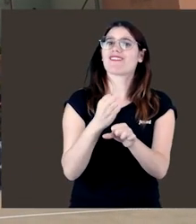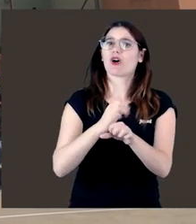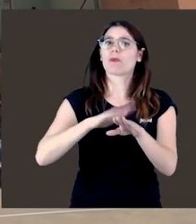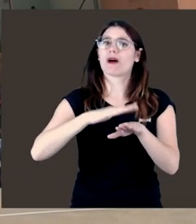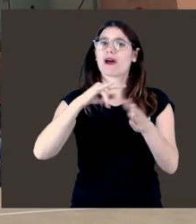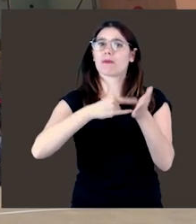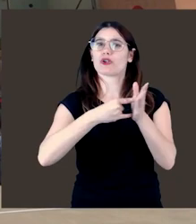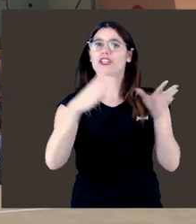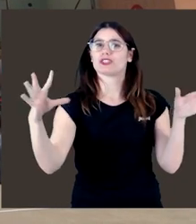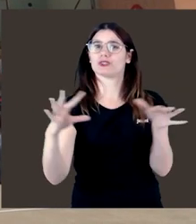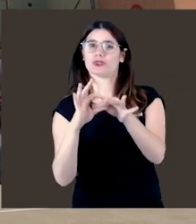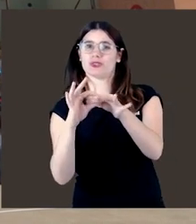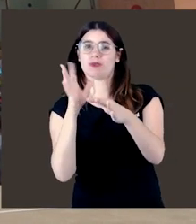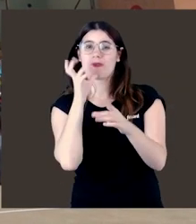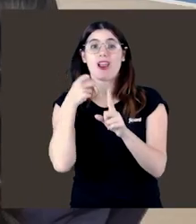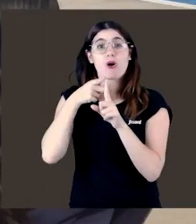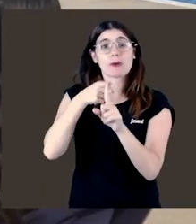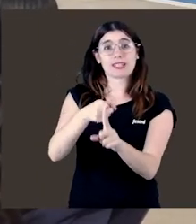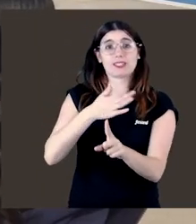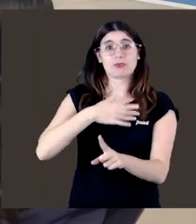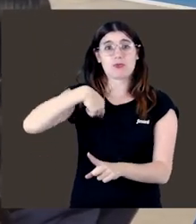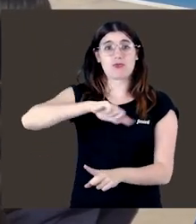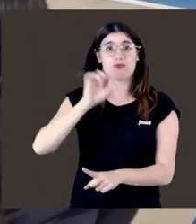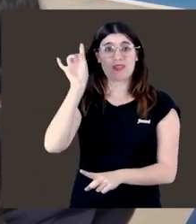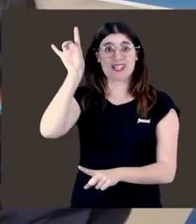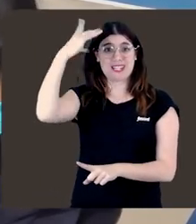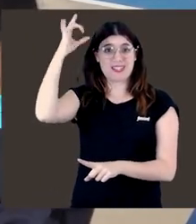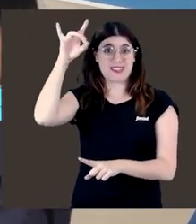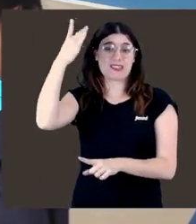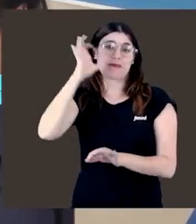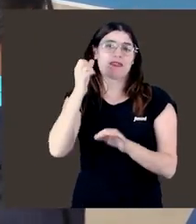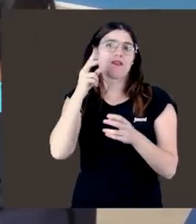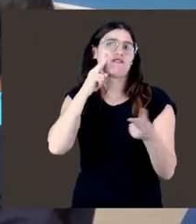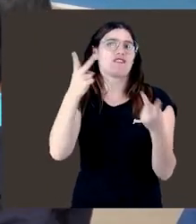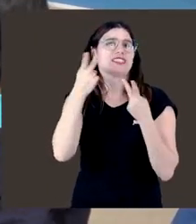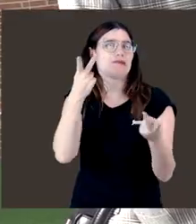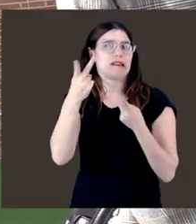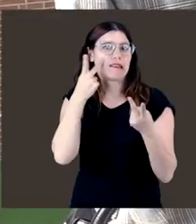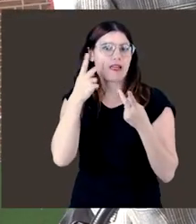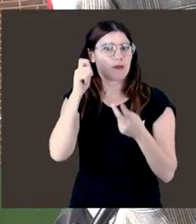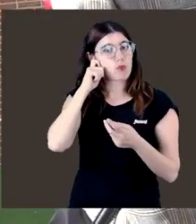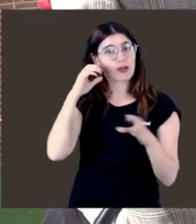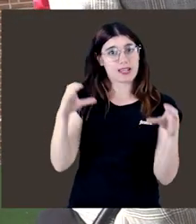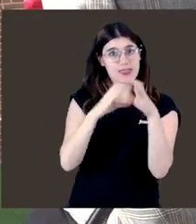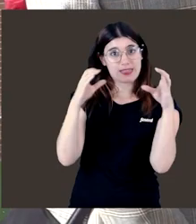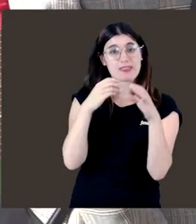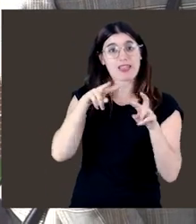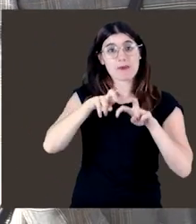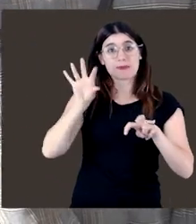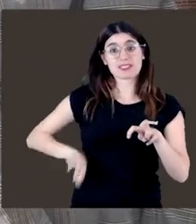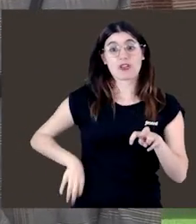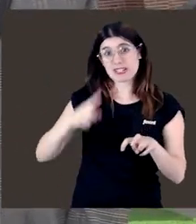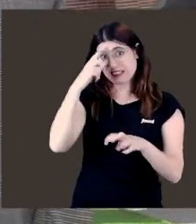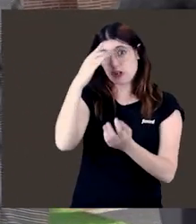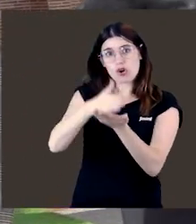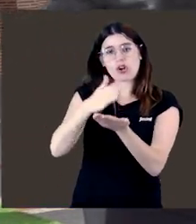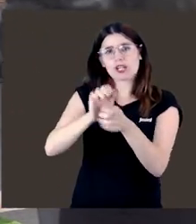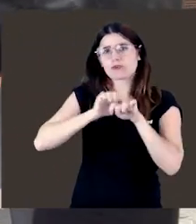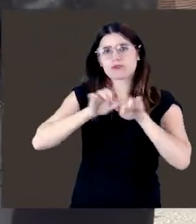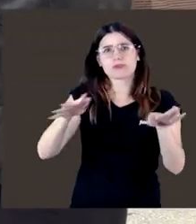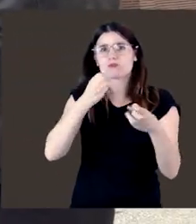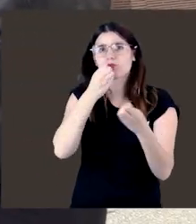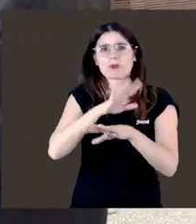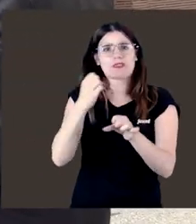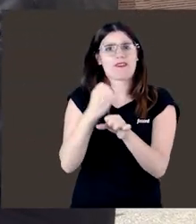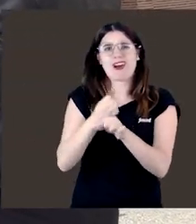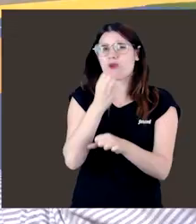proyecto y el objetivo de esta iniciativa que es dar visibilidad a las mujeres en la ciencia, a las mujeres investigadoras, pues yo creo que en este colegio realmente